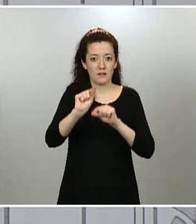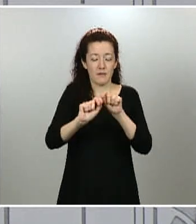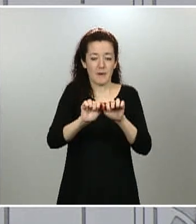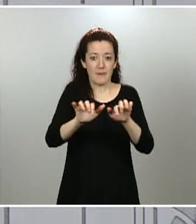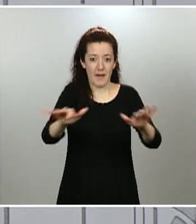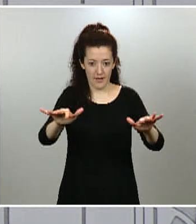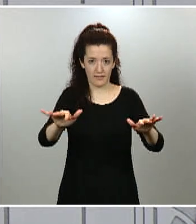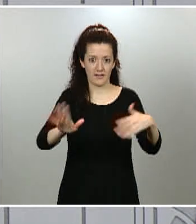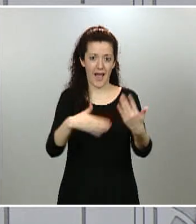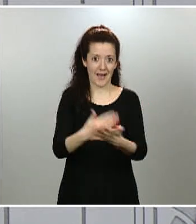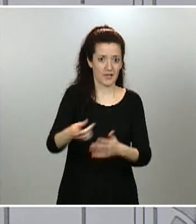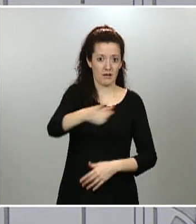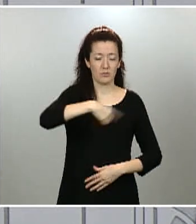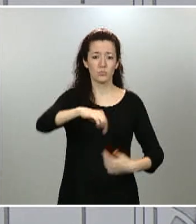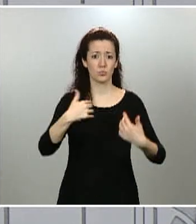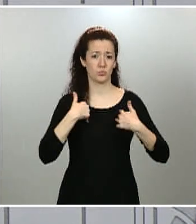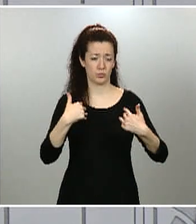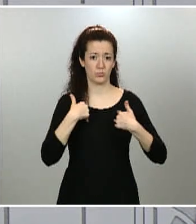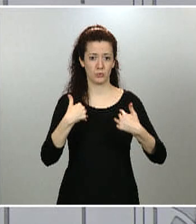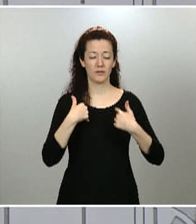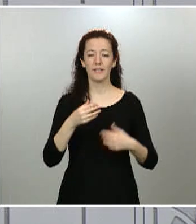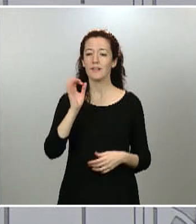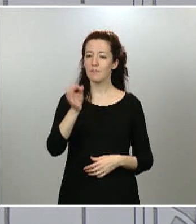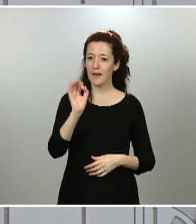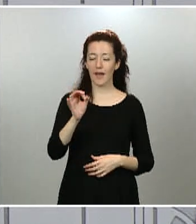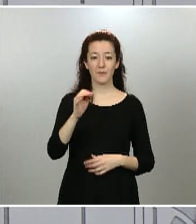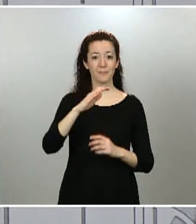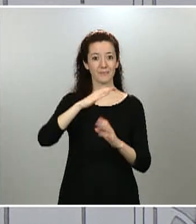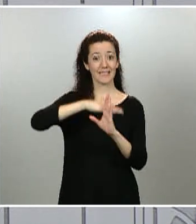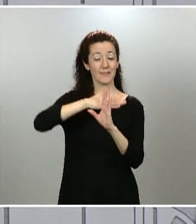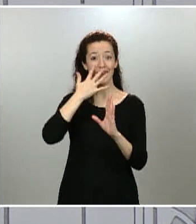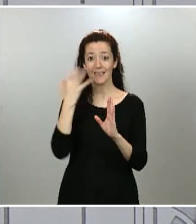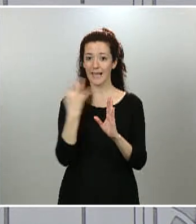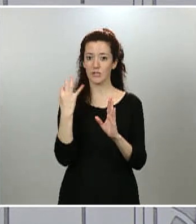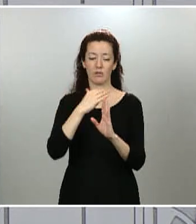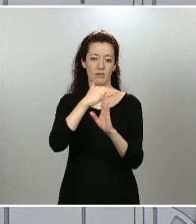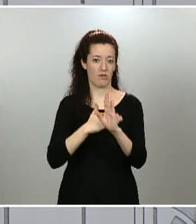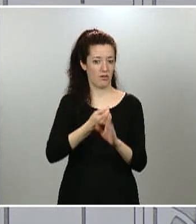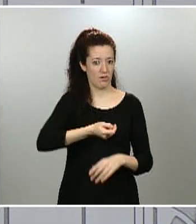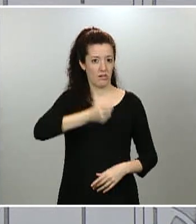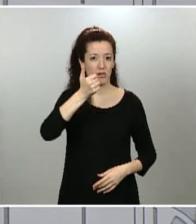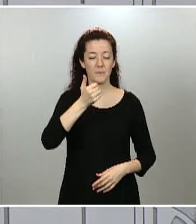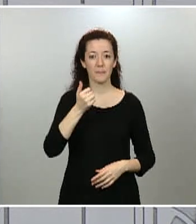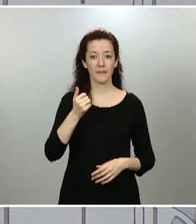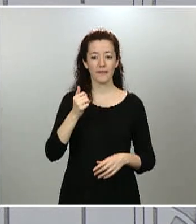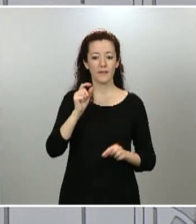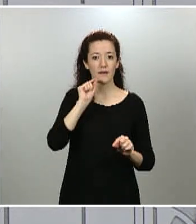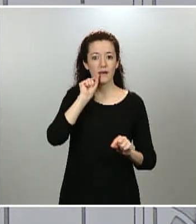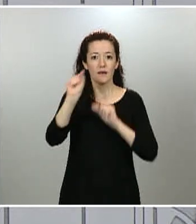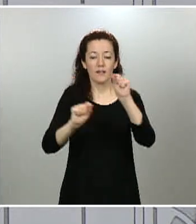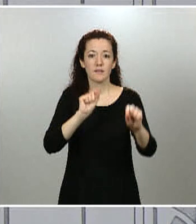que ahora el riesgo es muy bajo, es cierto que cada vez hay menos casos y que cada vez hay menos puntos de transmisión, pero todavía los hay.